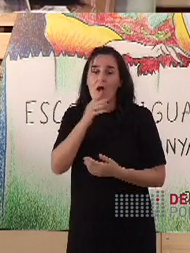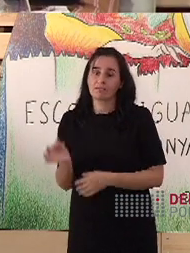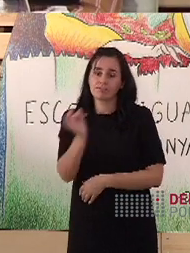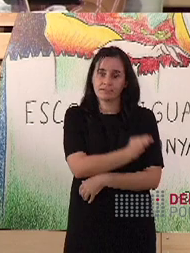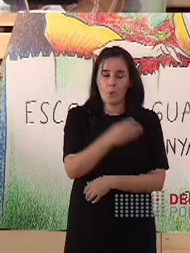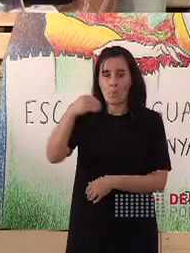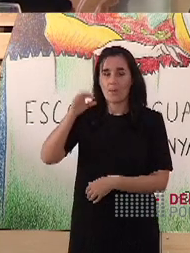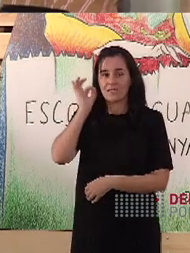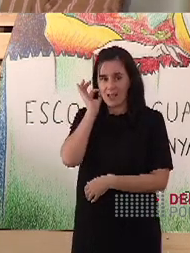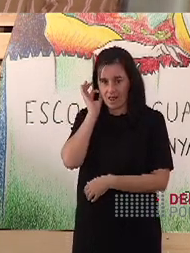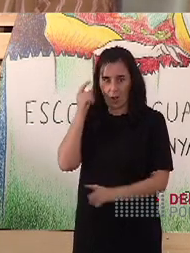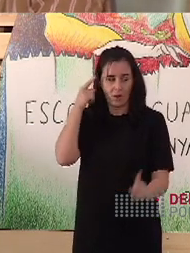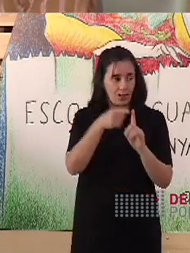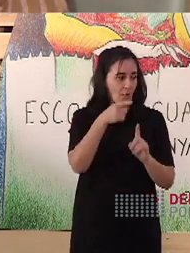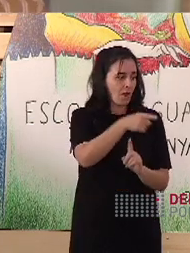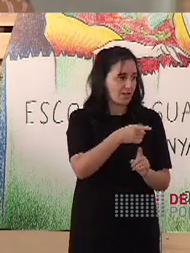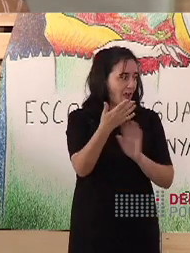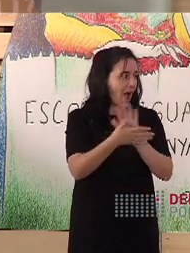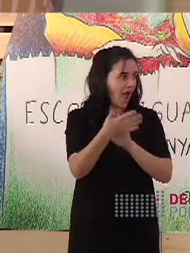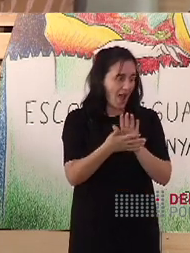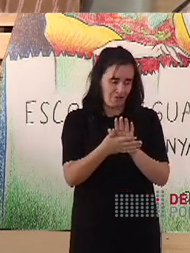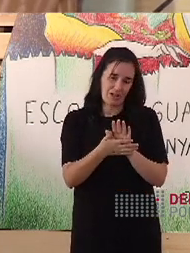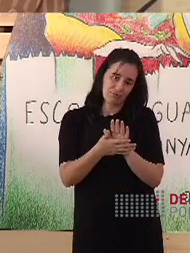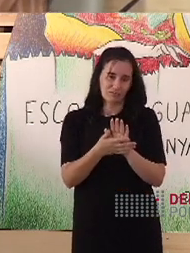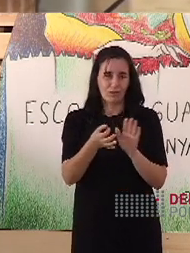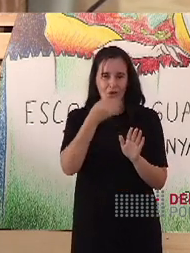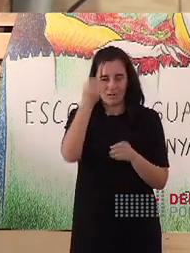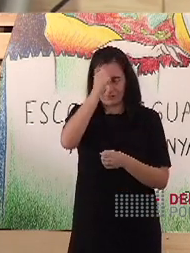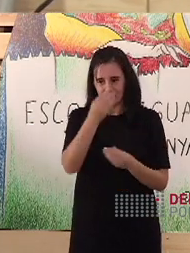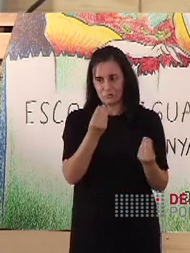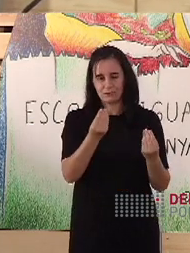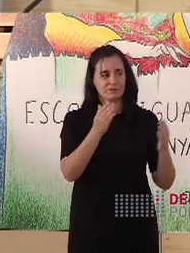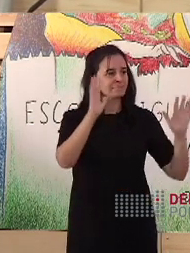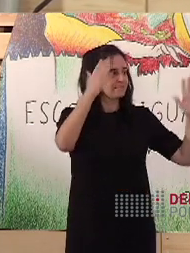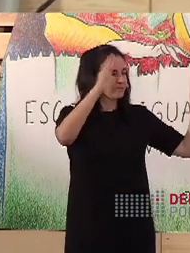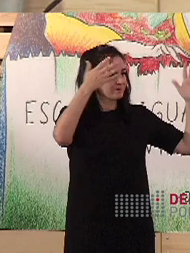á presidenta Carmela para que fale do... para que fale a clausura.